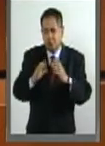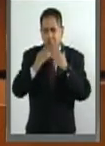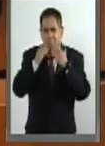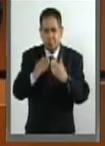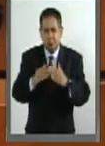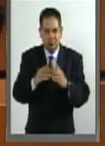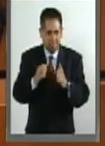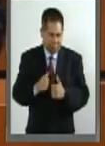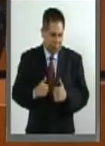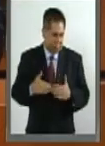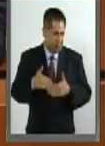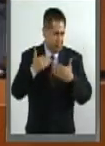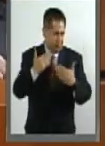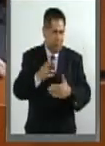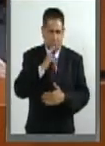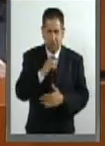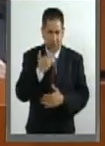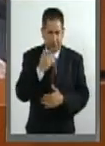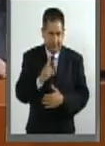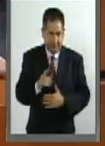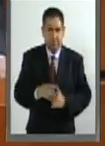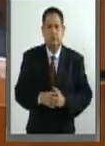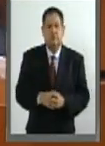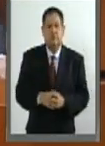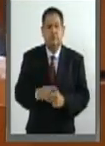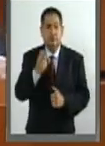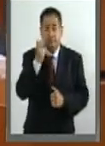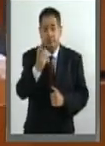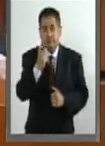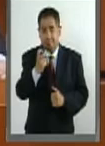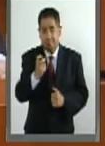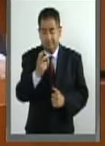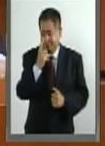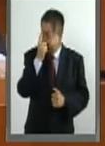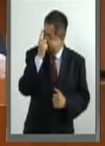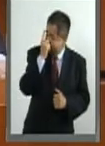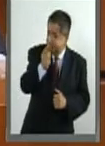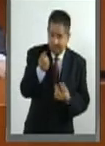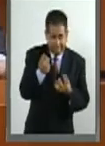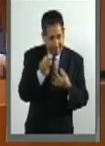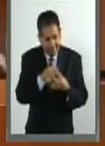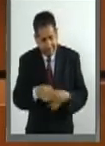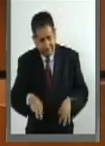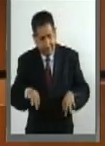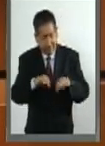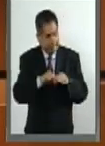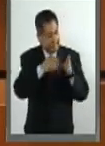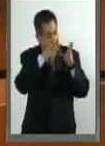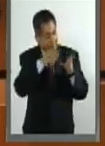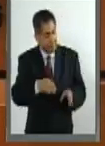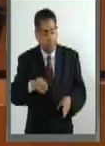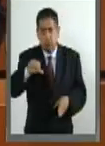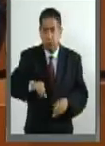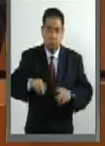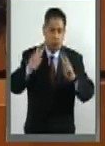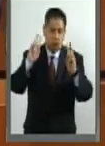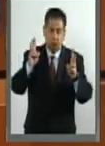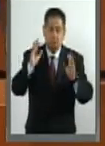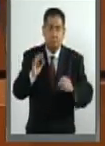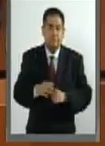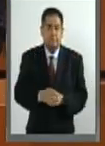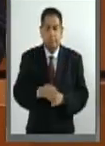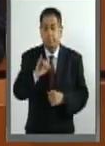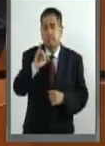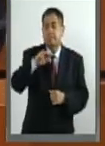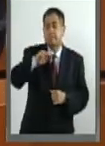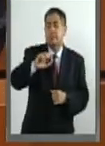la confiabilidad de sus resultados. Por eso la importancia del tema que nos ocupa el día de hoy. El INEGI